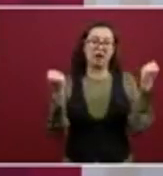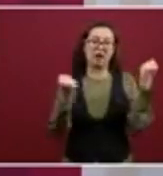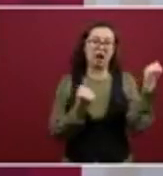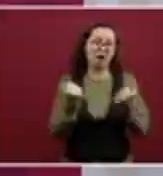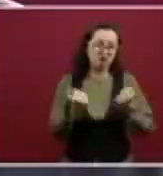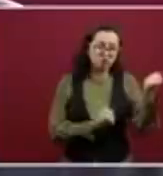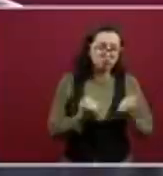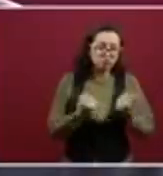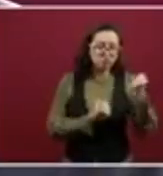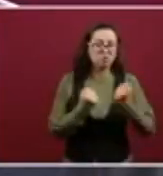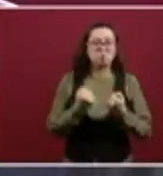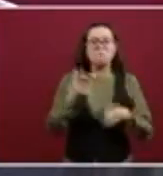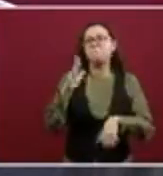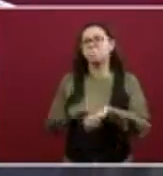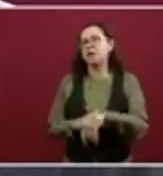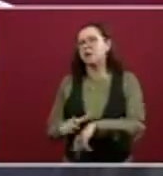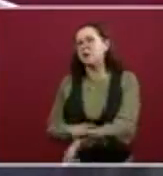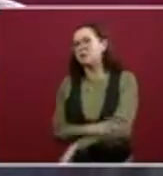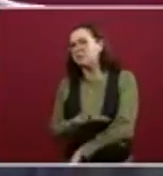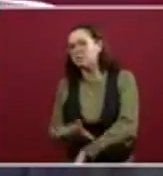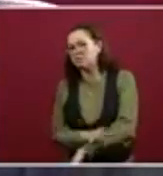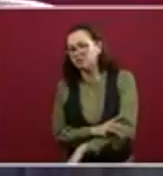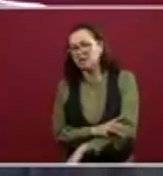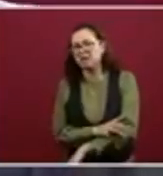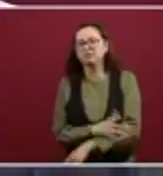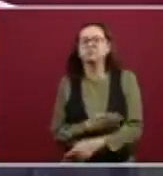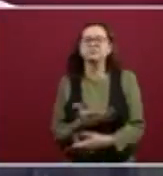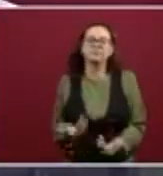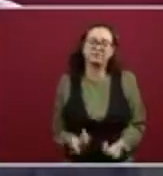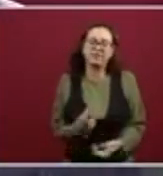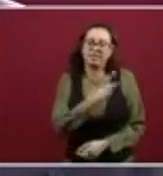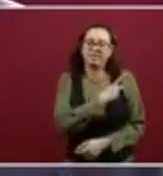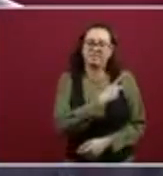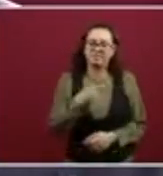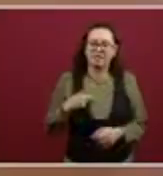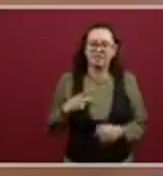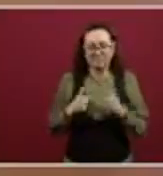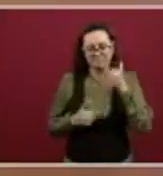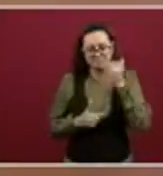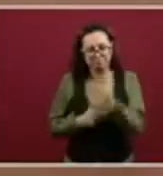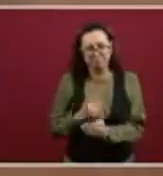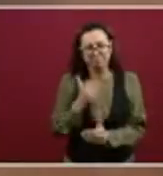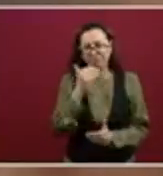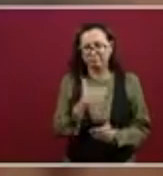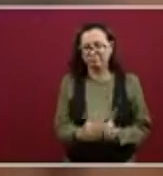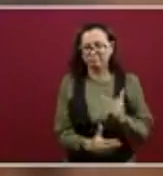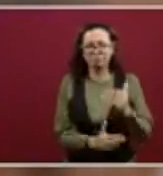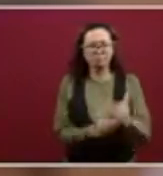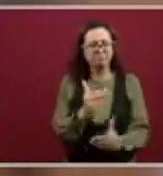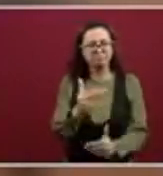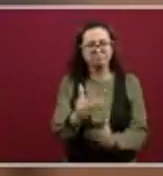energéticos, se tiene que ir avanzando para